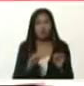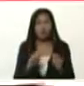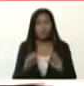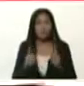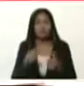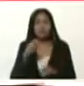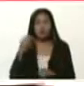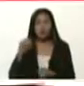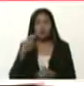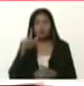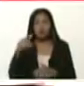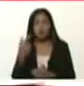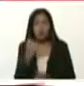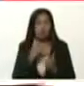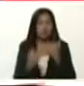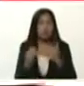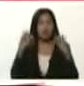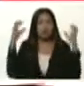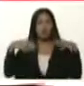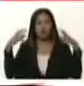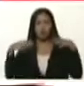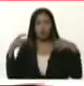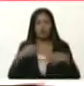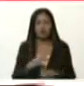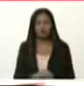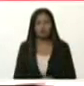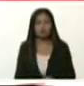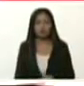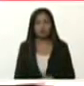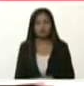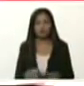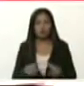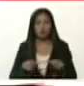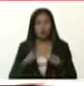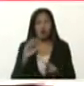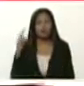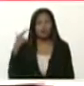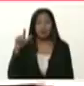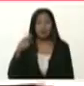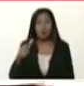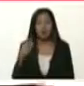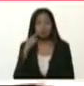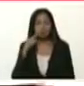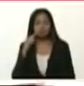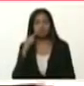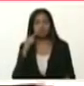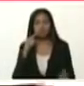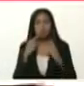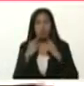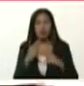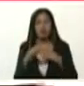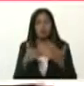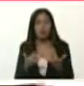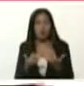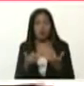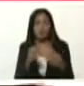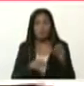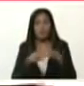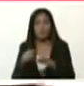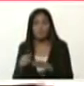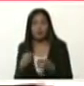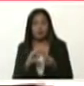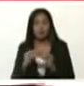noviembre una vez que pasen las lluvias. Para el sector transporte, vialidad agrícola, abarca la